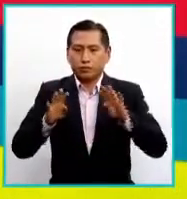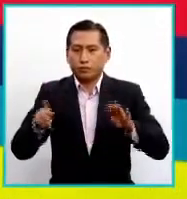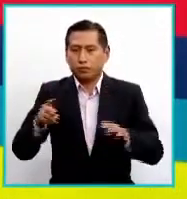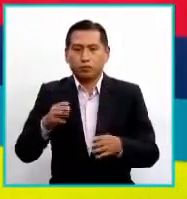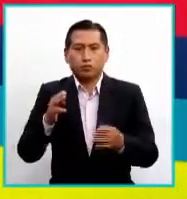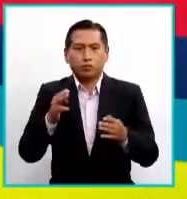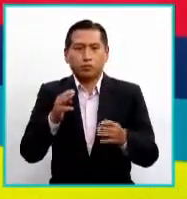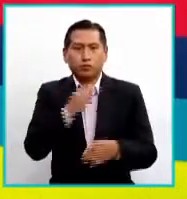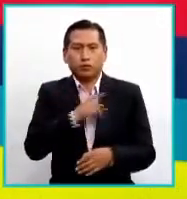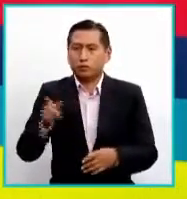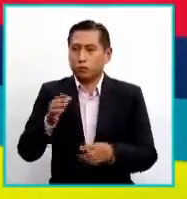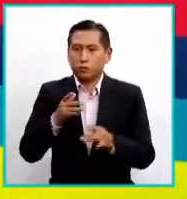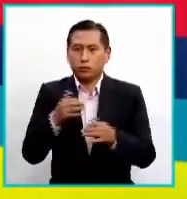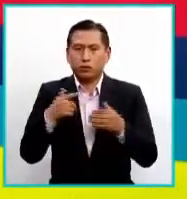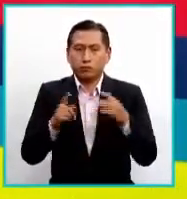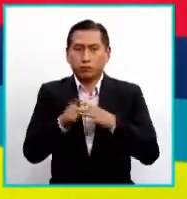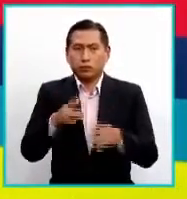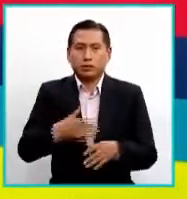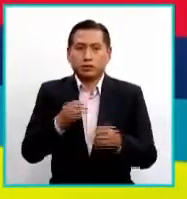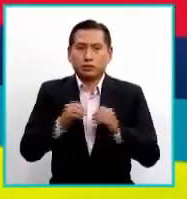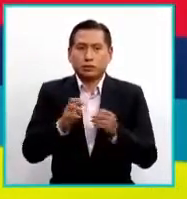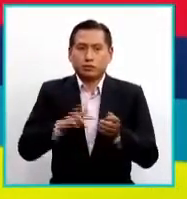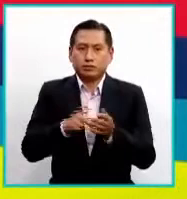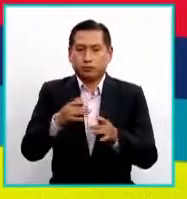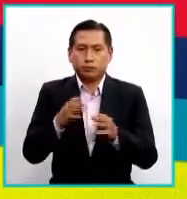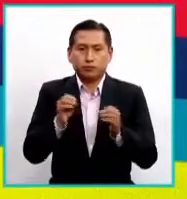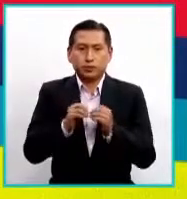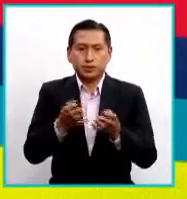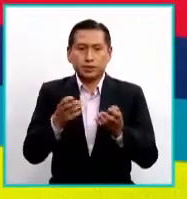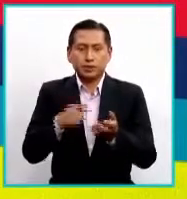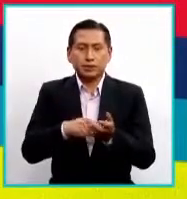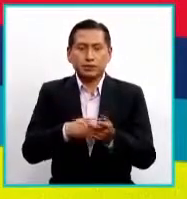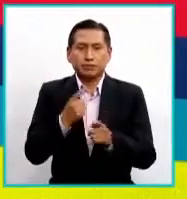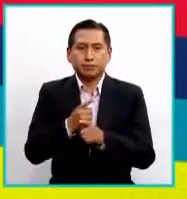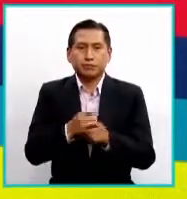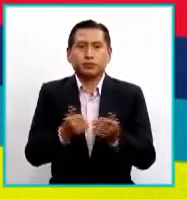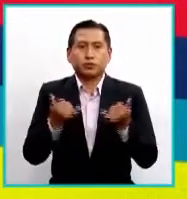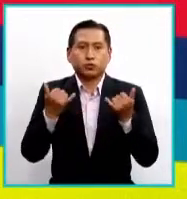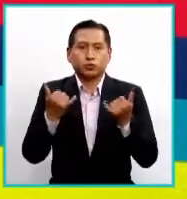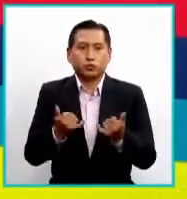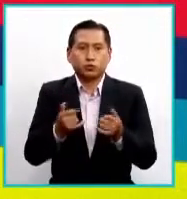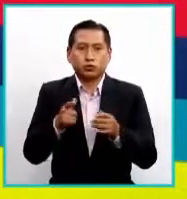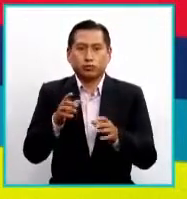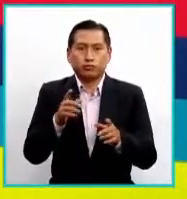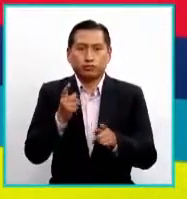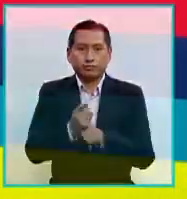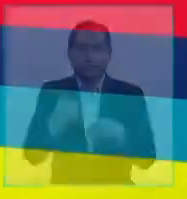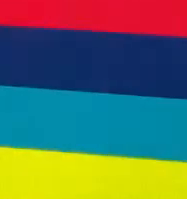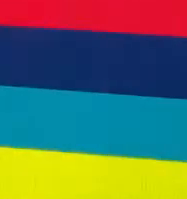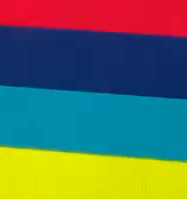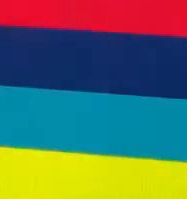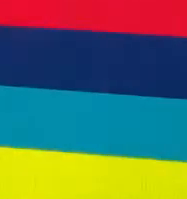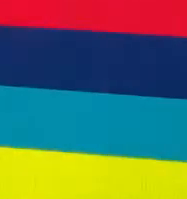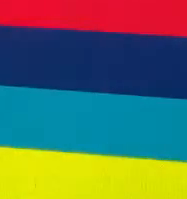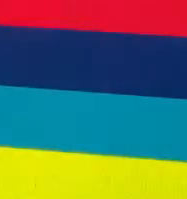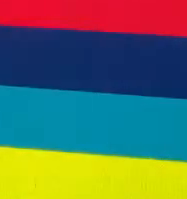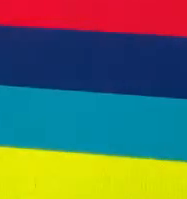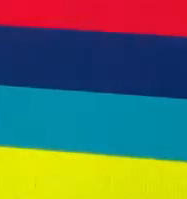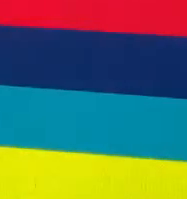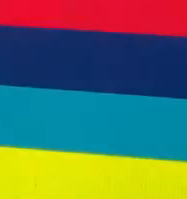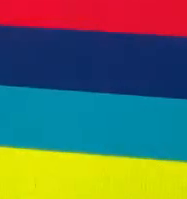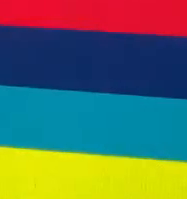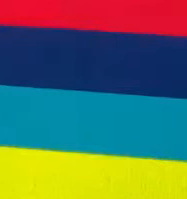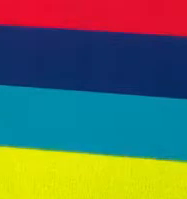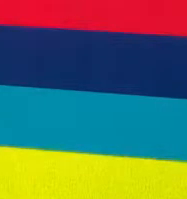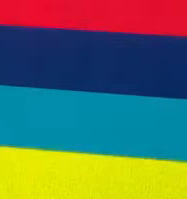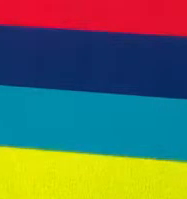de una quena despertaron en ti tus ansias por tocar el instrumento que hoy dominas. Estudiaste con